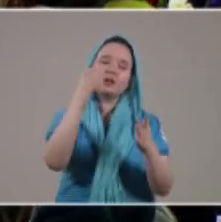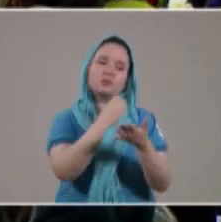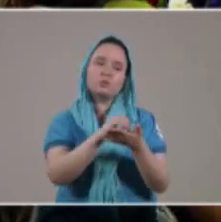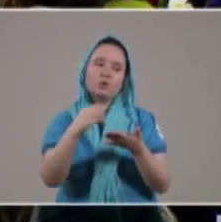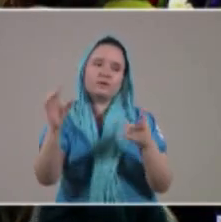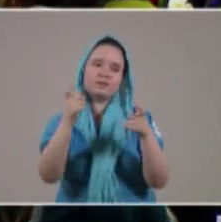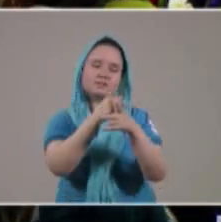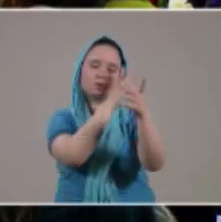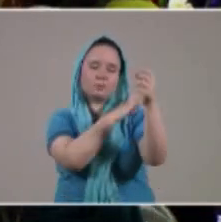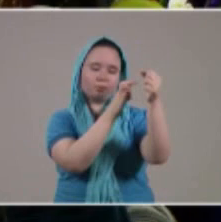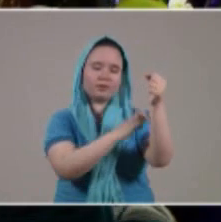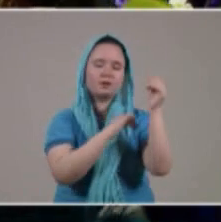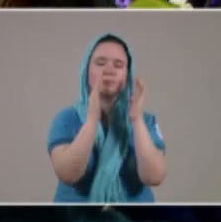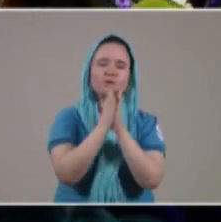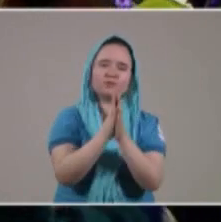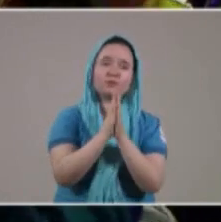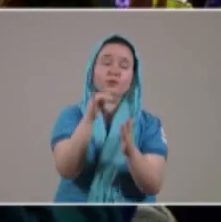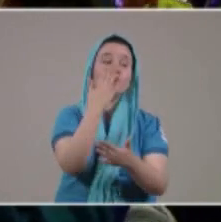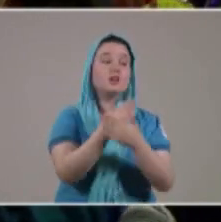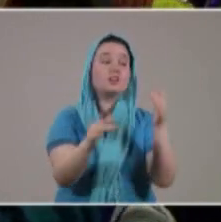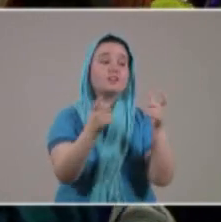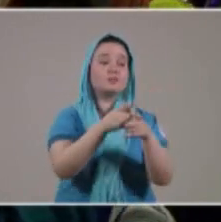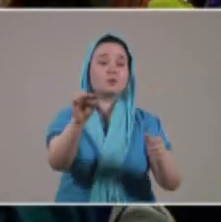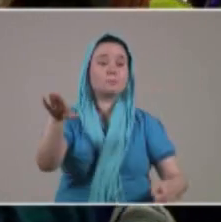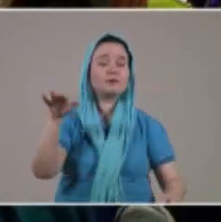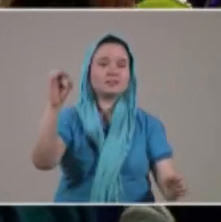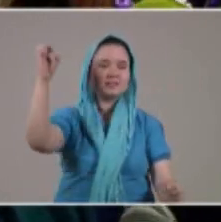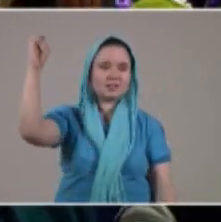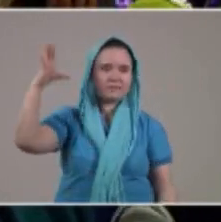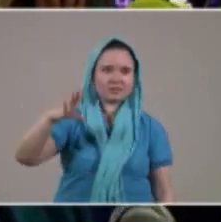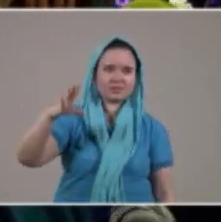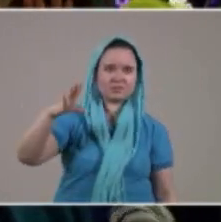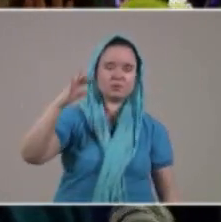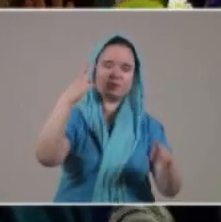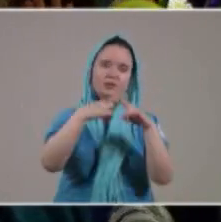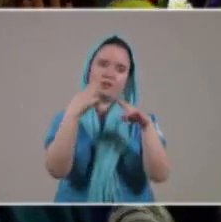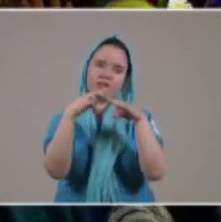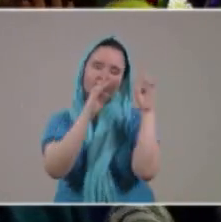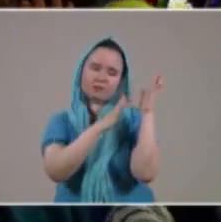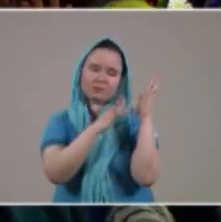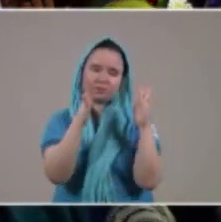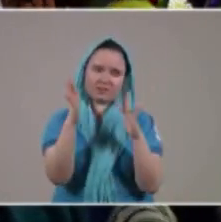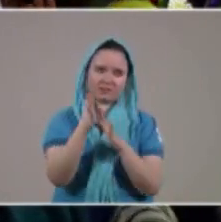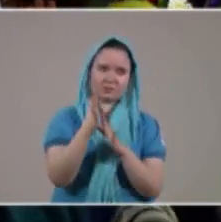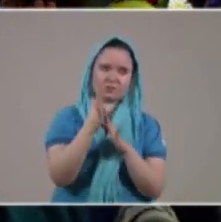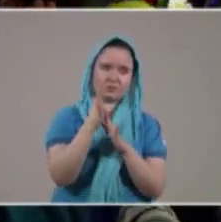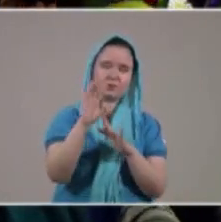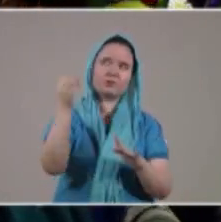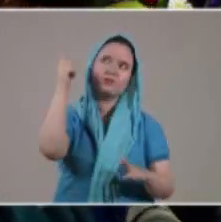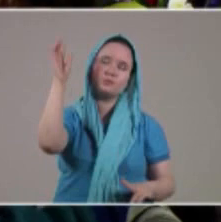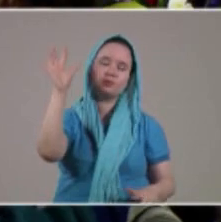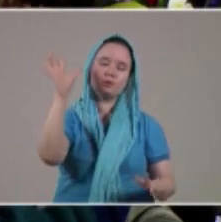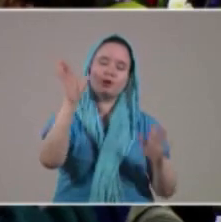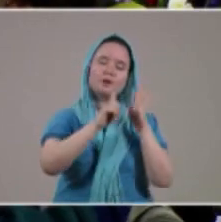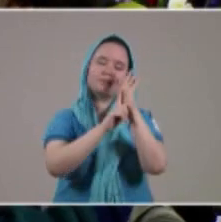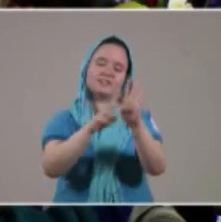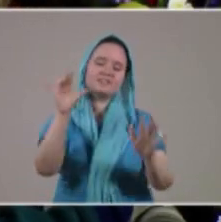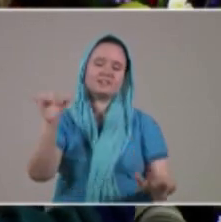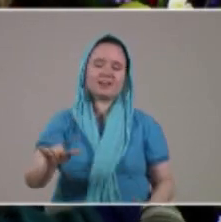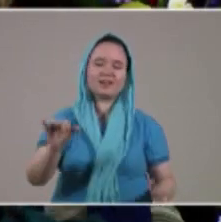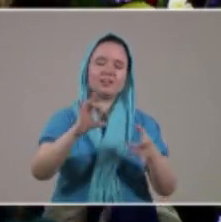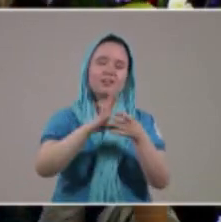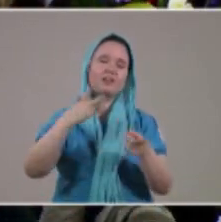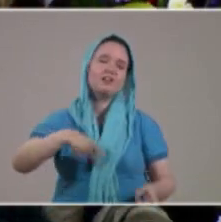Señor. Y por favor, lleva a cada uno de tus hijos de regreso a casa con esta bendición, habiéndonos